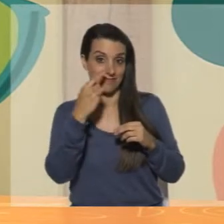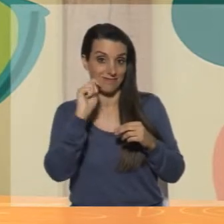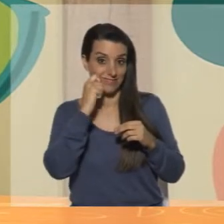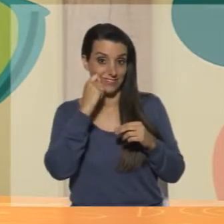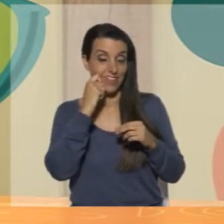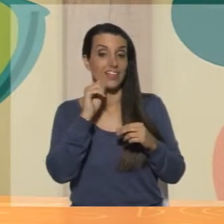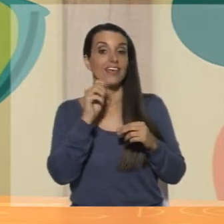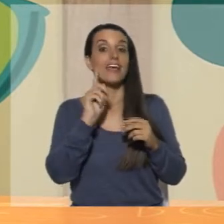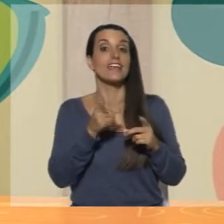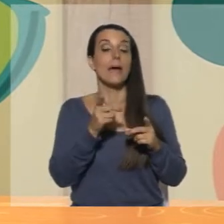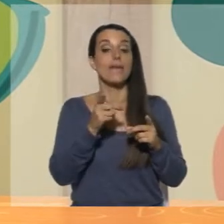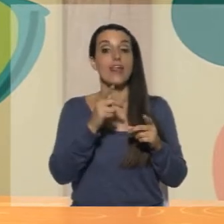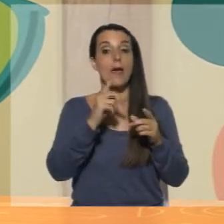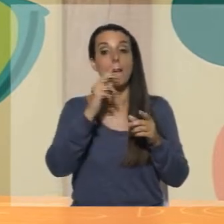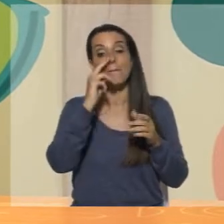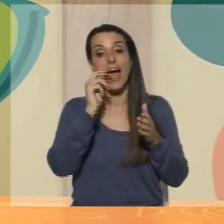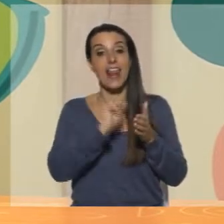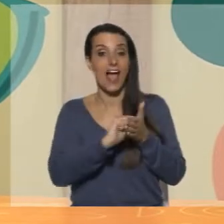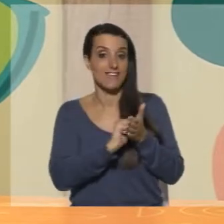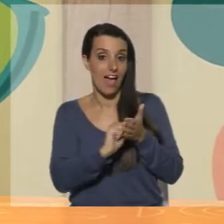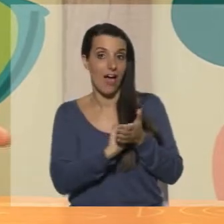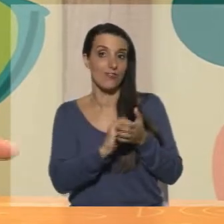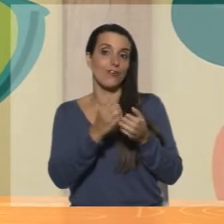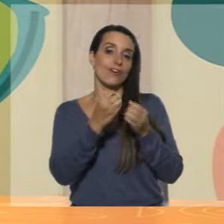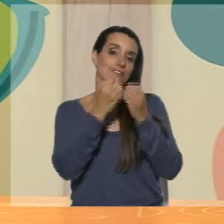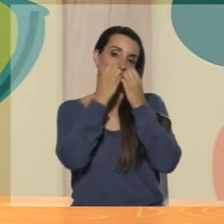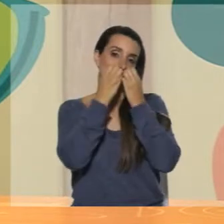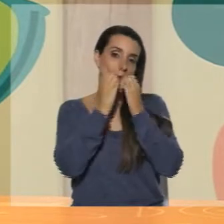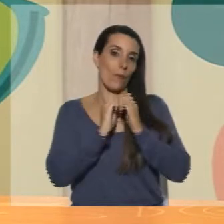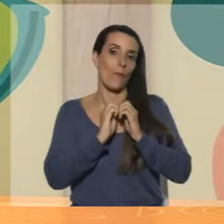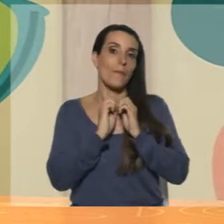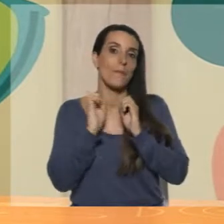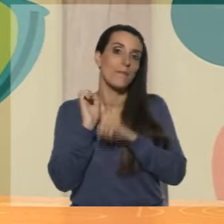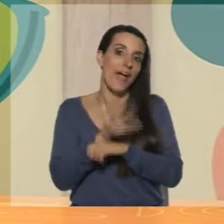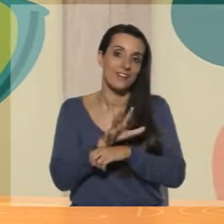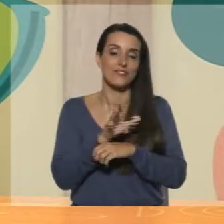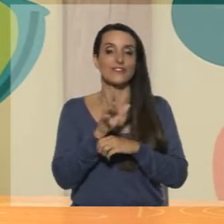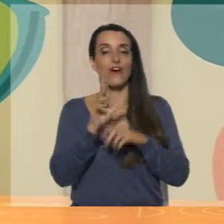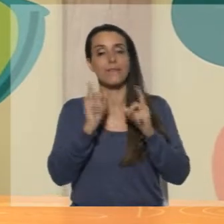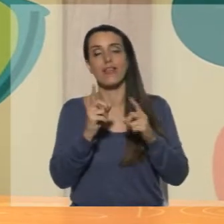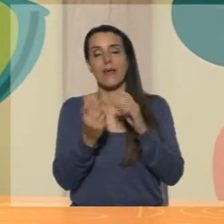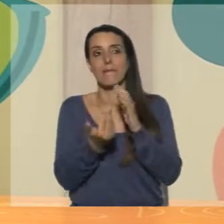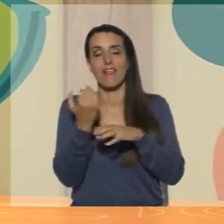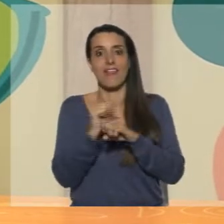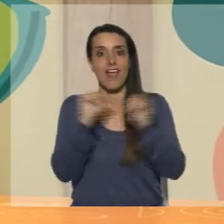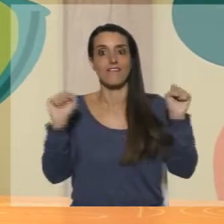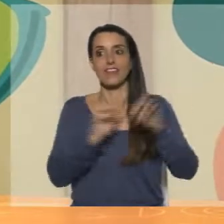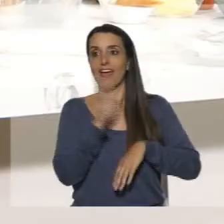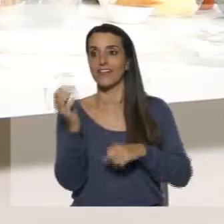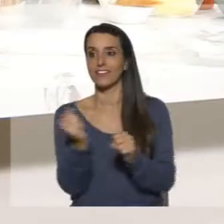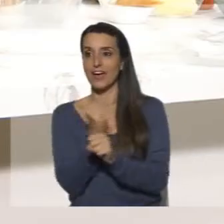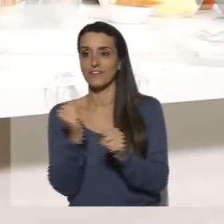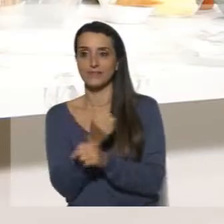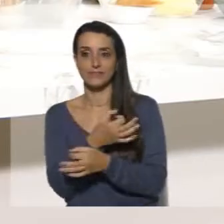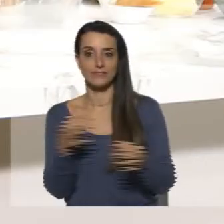Y pan rallados. Un beso entonces para Mariana y para su esposo también, muy que bien, se va, claro. levanta muy tempranito para como el crack, vos, Emi. Que está levantado